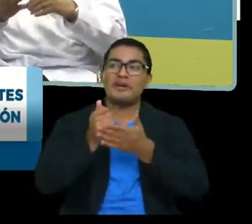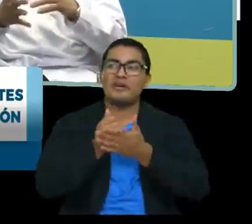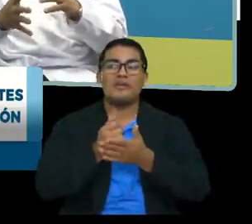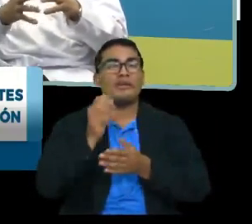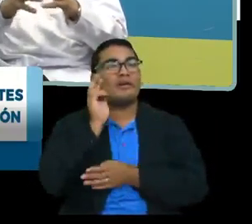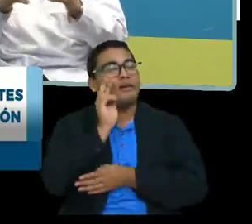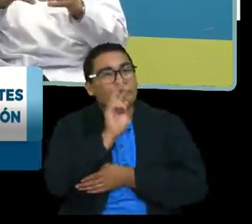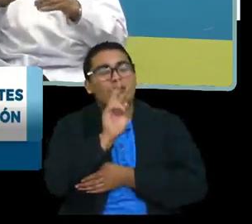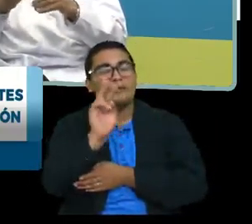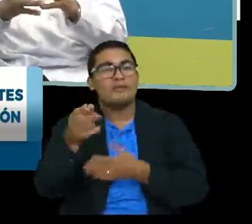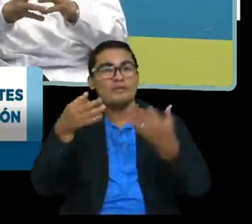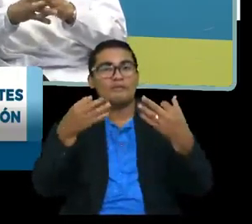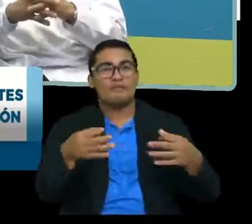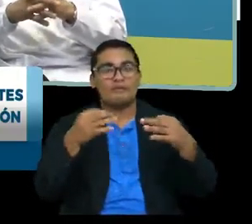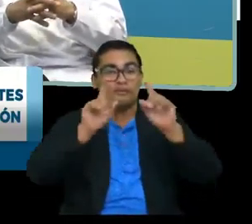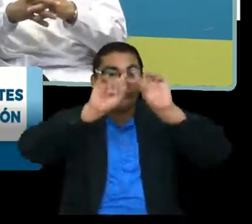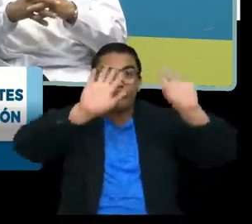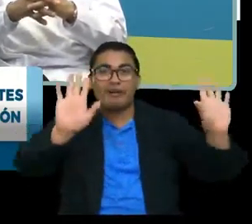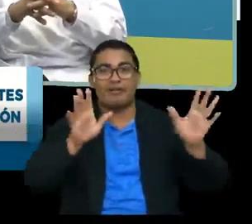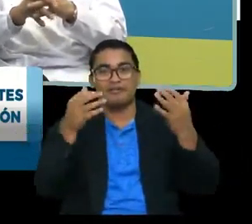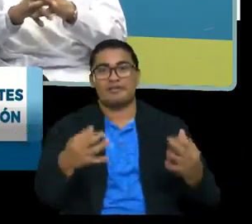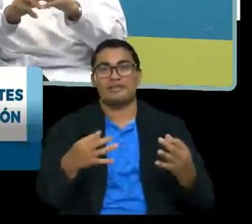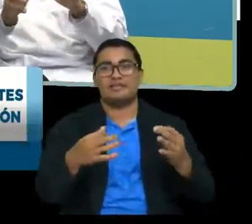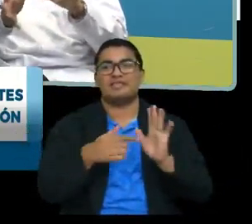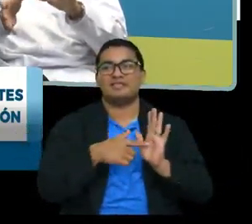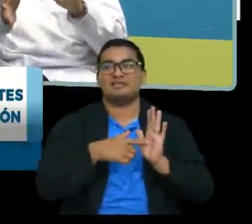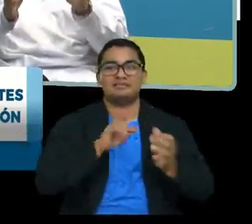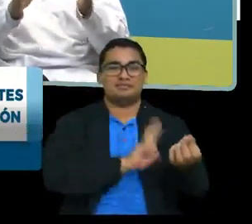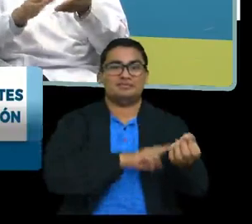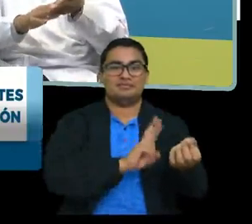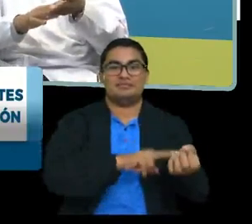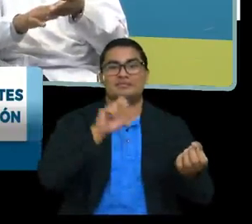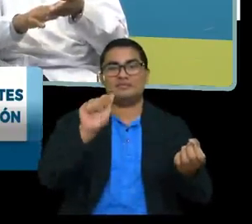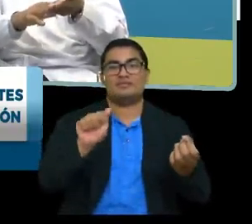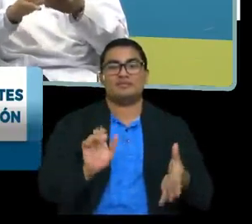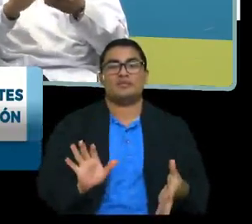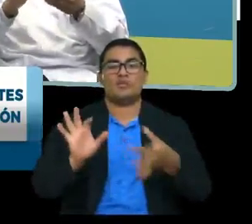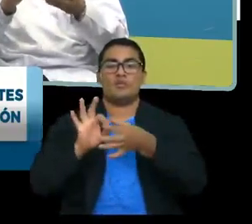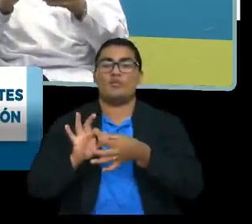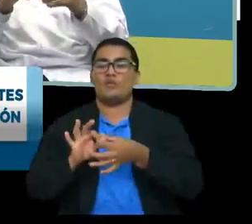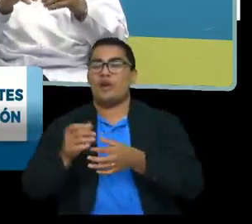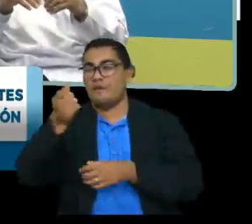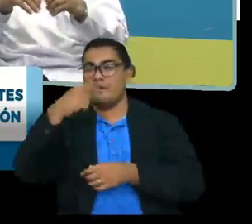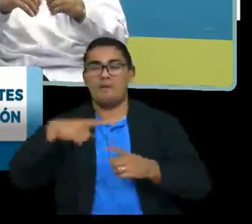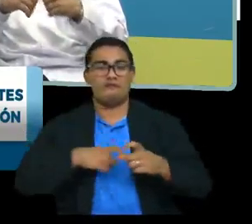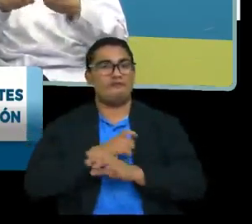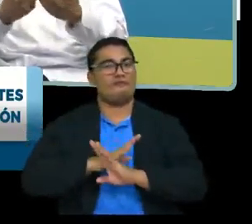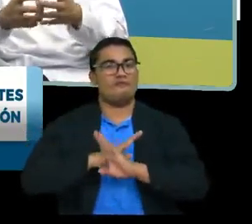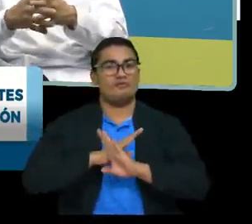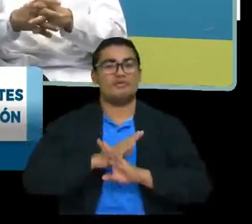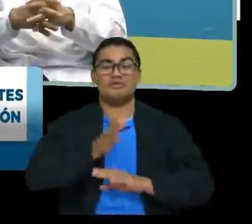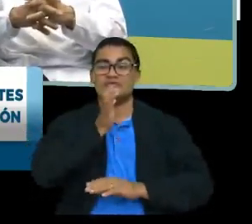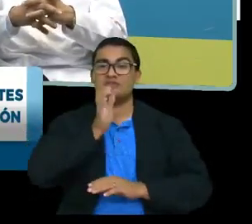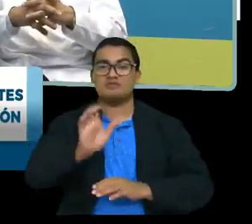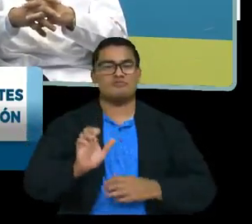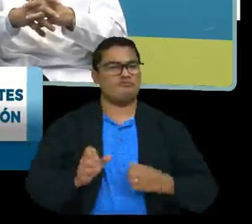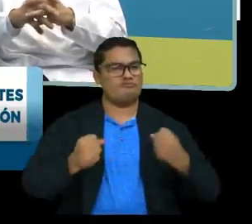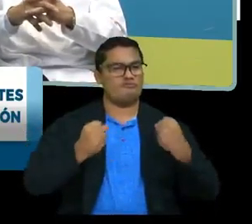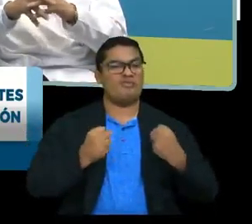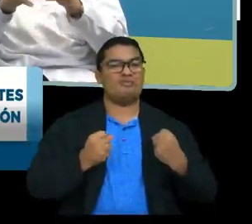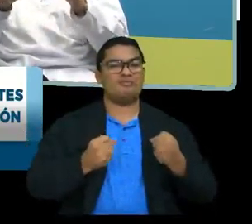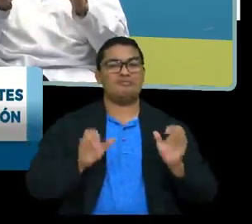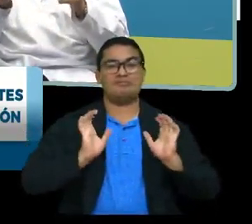agudeza visual, fortalece lo que es la visión, y si va de la mano con el desparasitante, entonces el niño se vuelve más fuerte